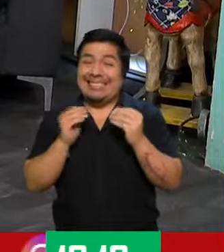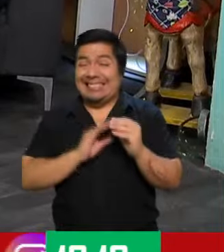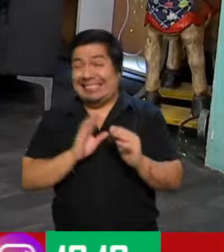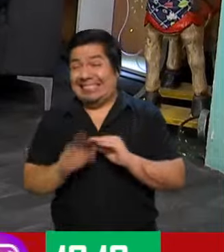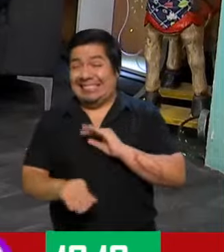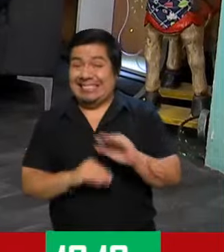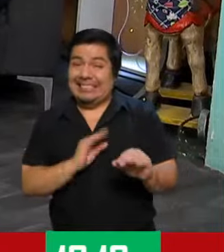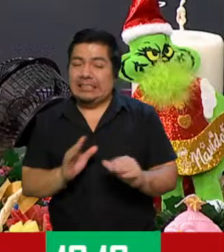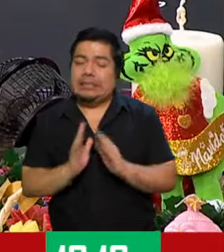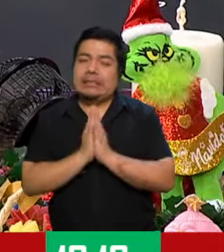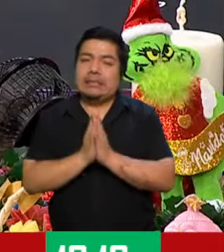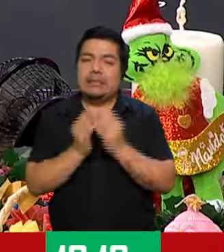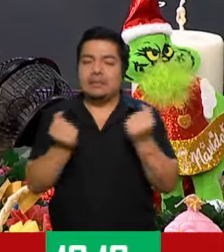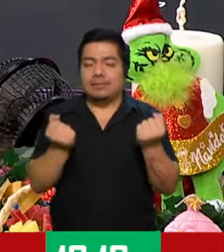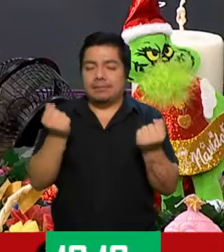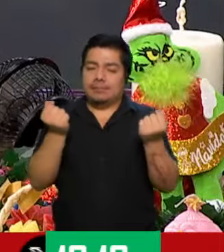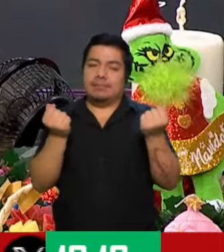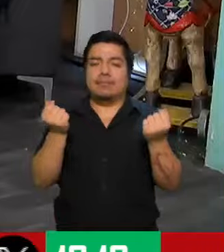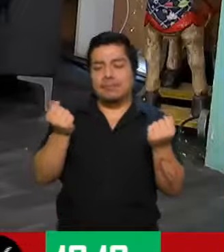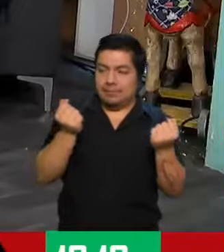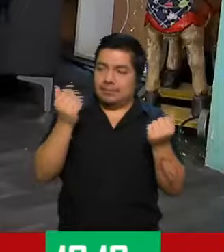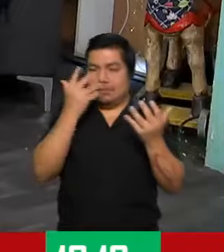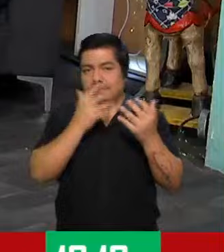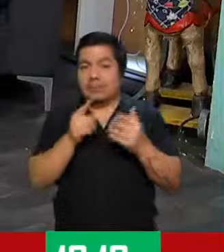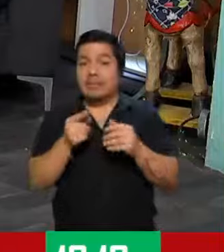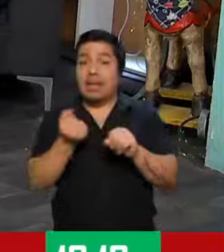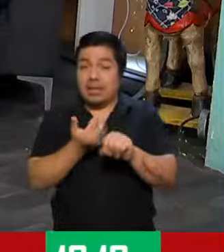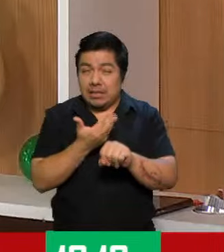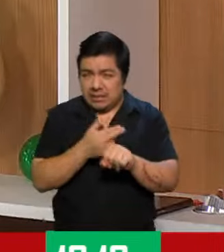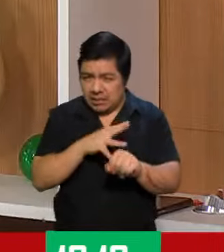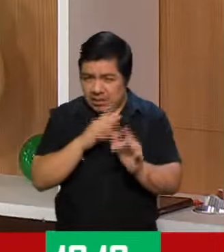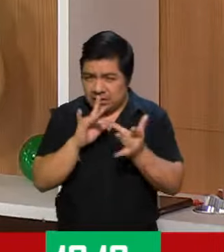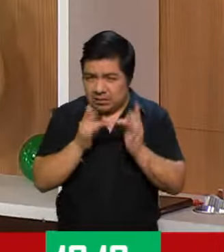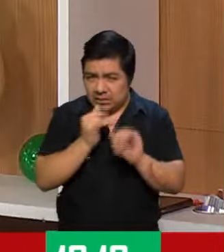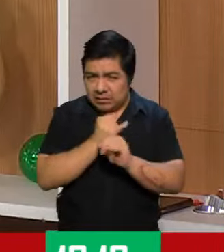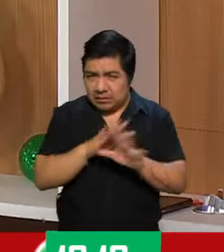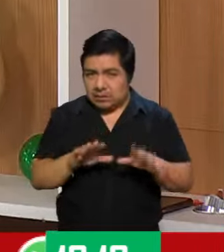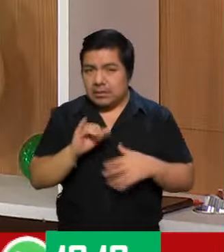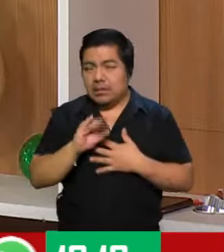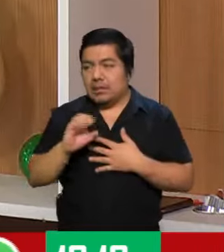mortandad por manejar borracho. Hay redes sociales, ¿verdad?, de la Secretaría. Sí, por favor. Así es,